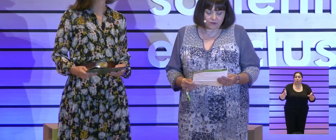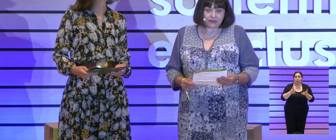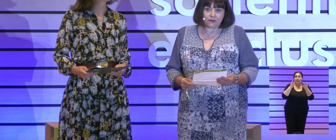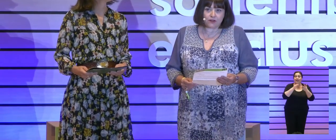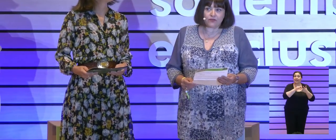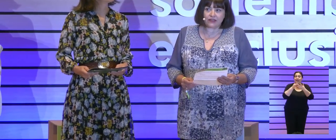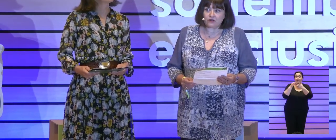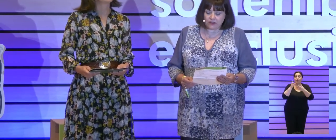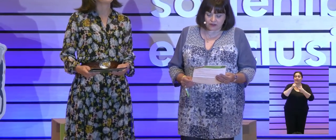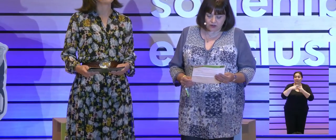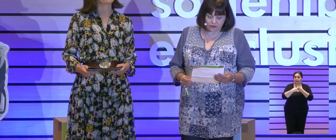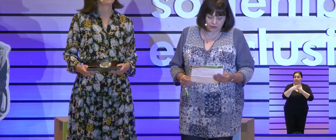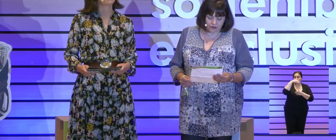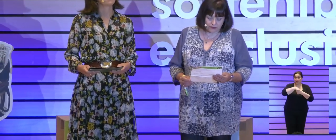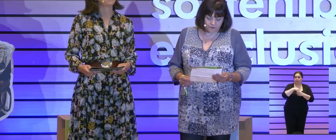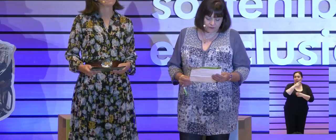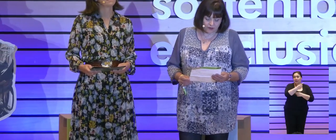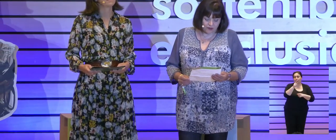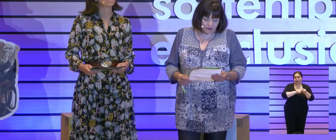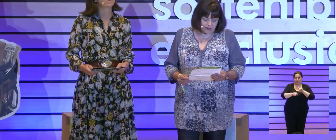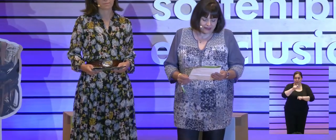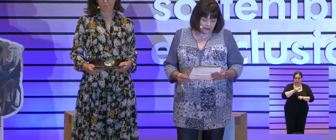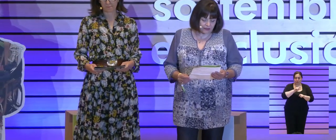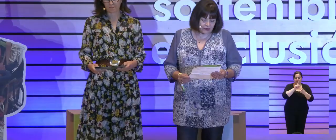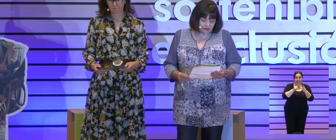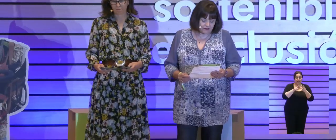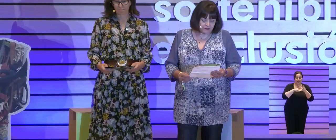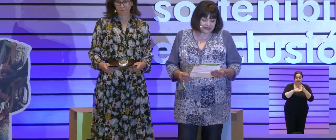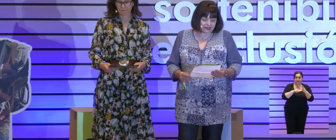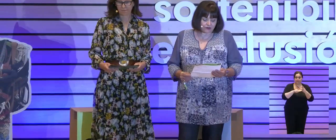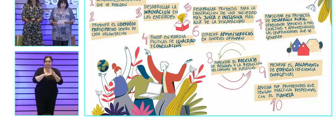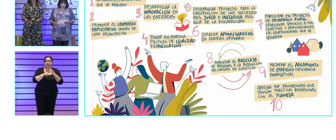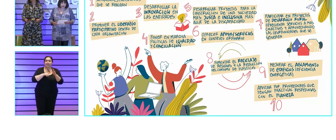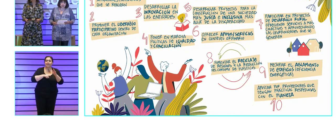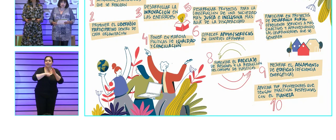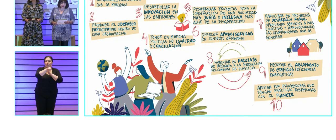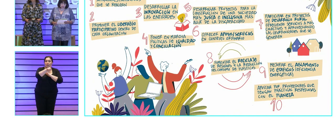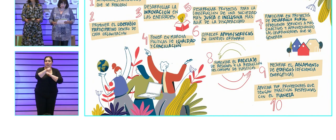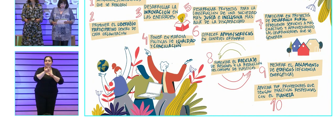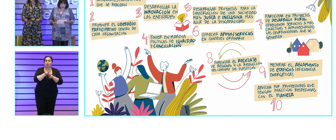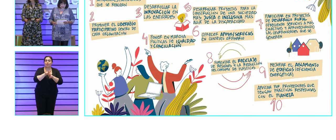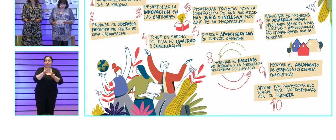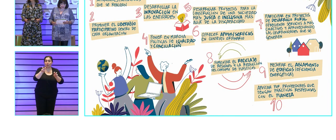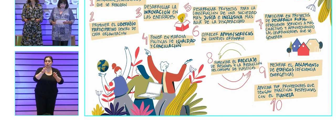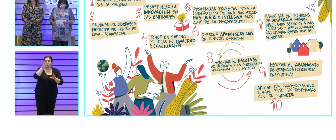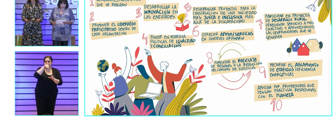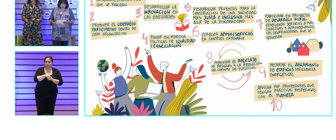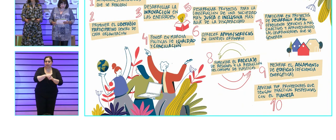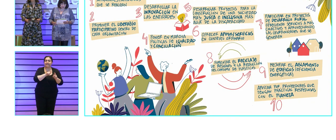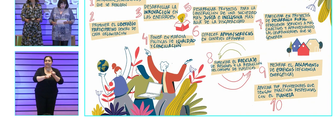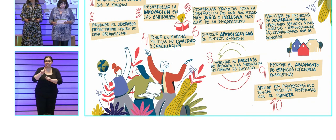liderazgo participativo dentro de cada organización la tercera desarrollar la innovación en las